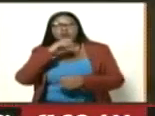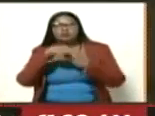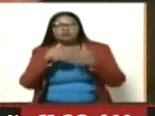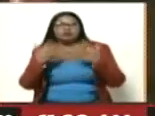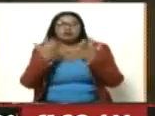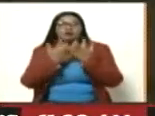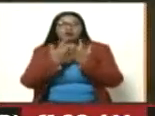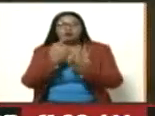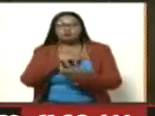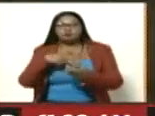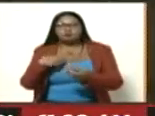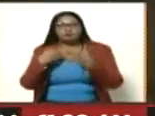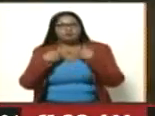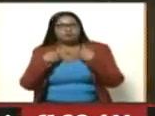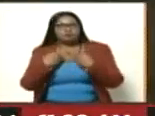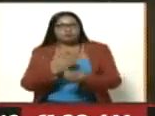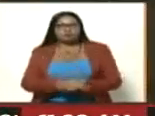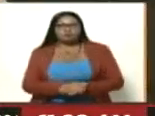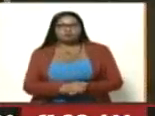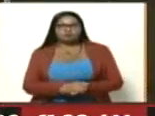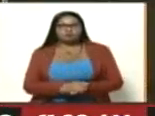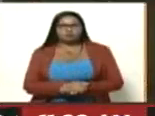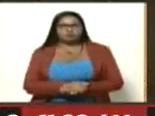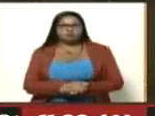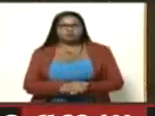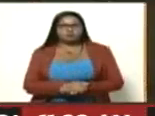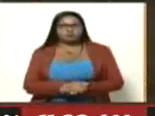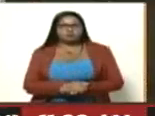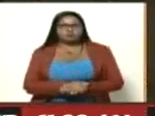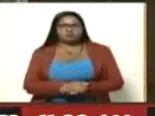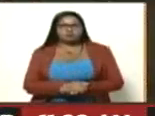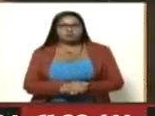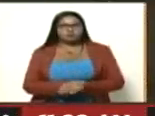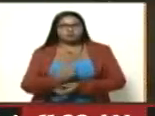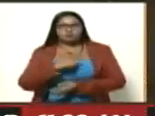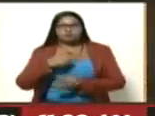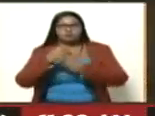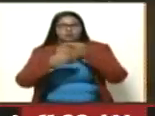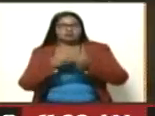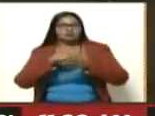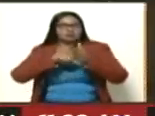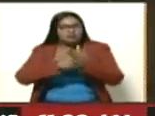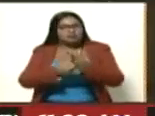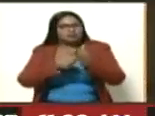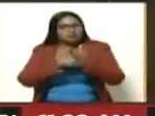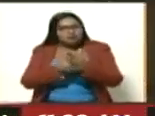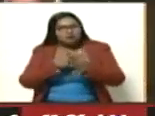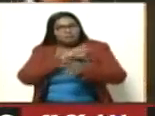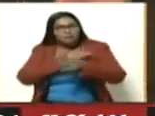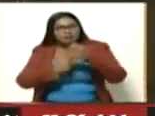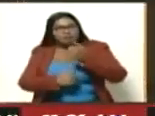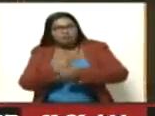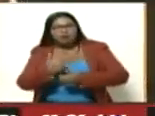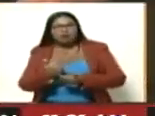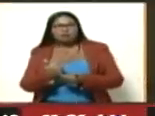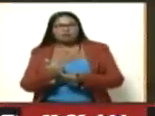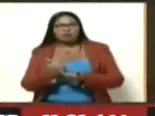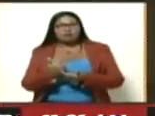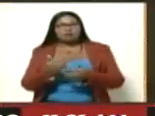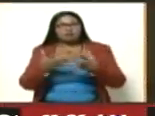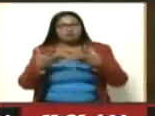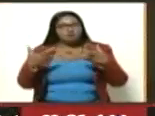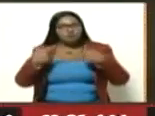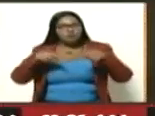que hemos vivido, pudo incluso hacerla más intensa en su calor, en su